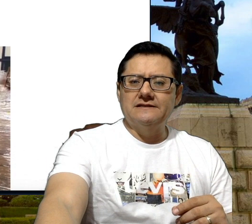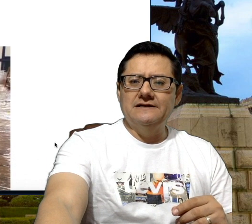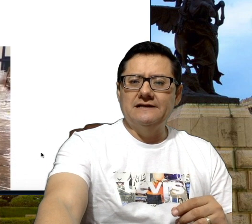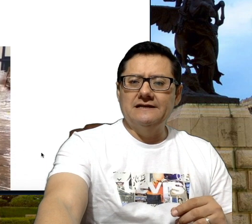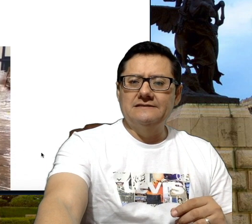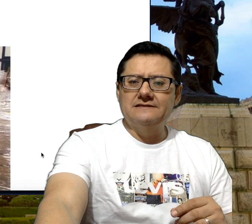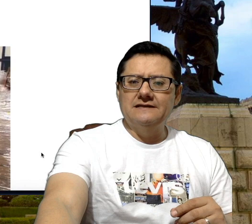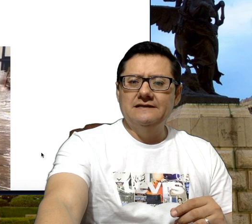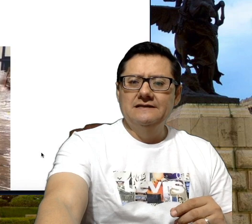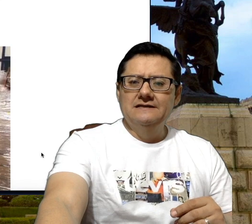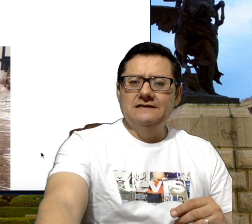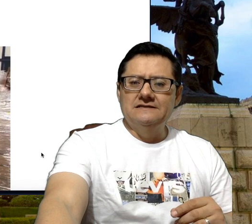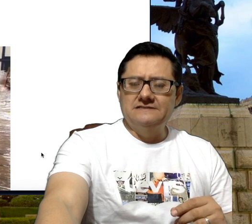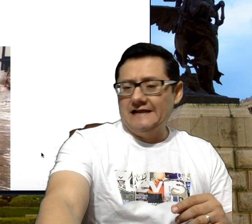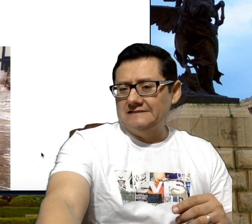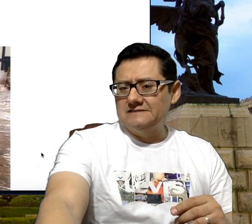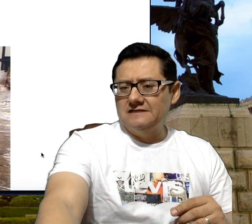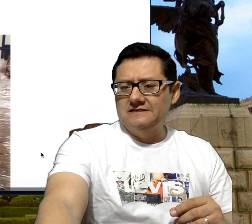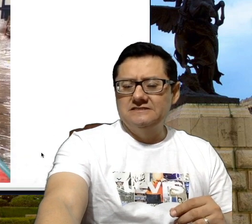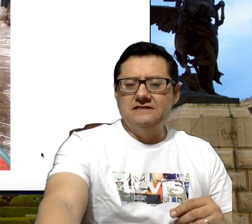podría tardar entre